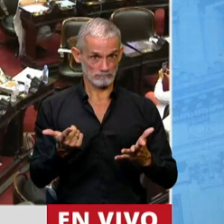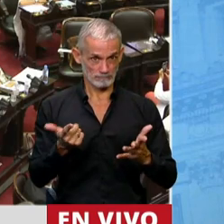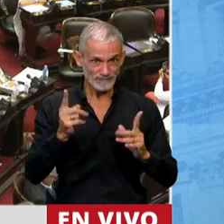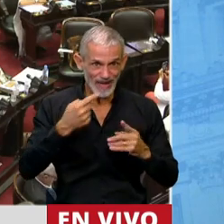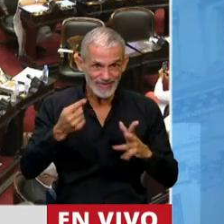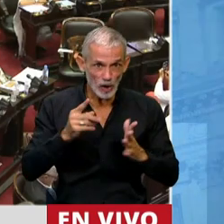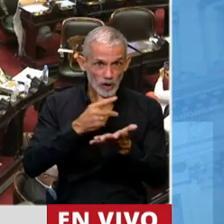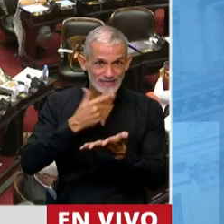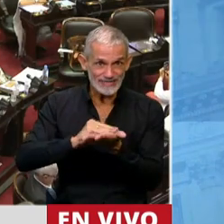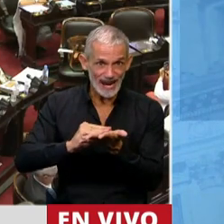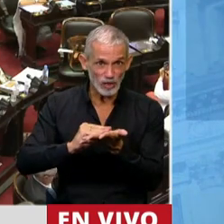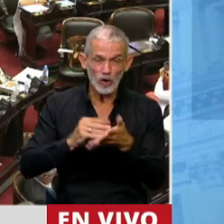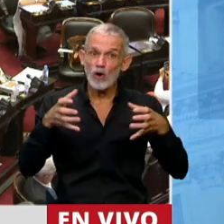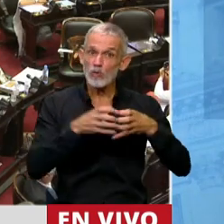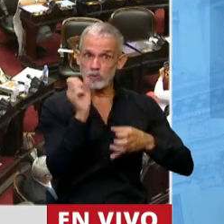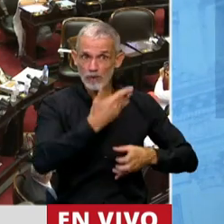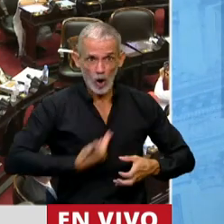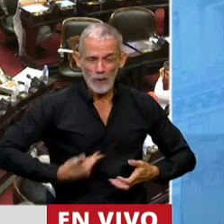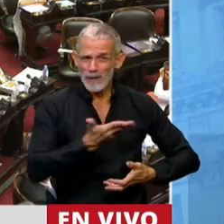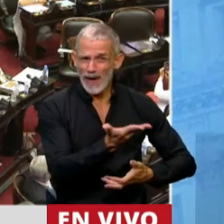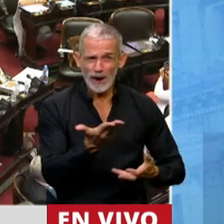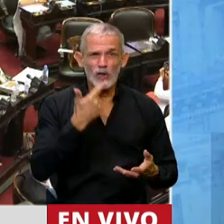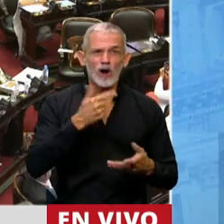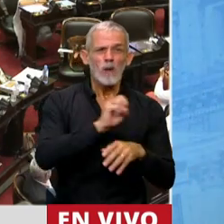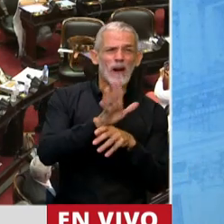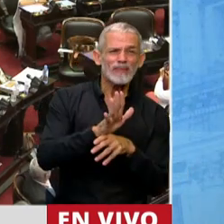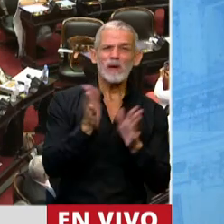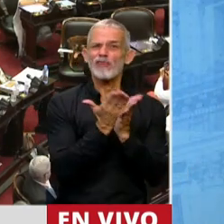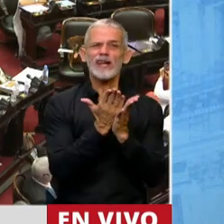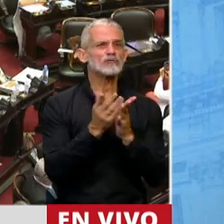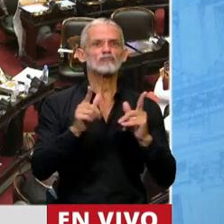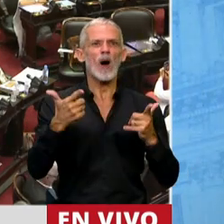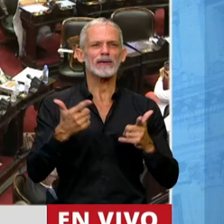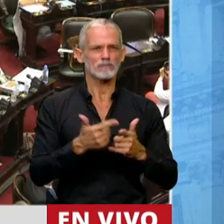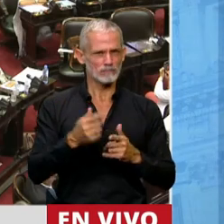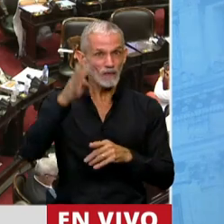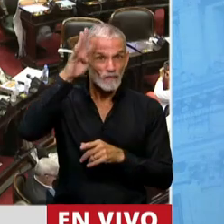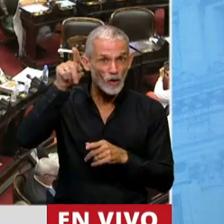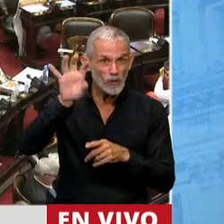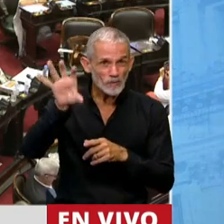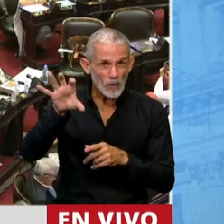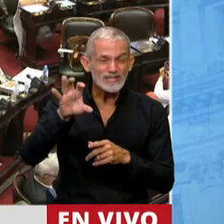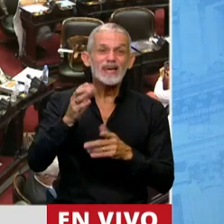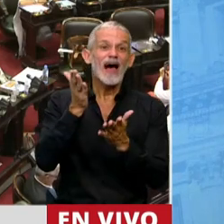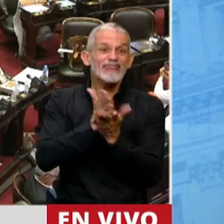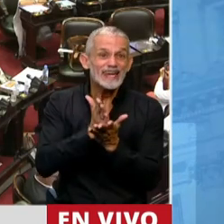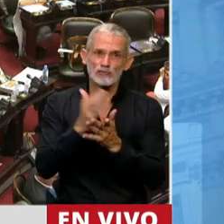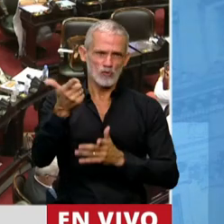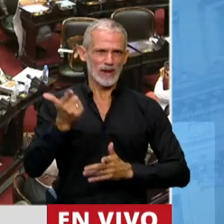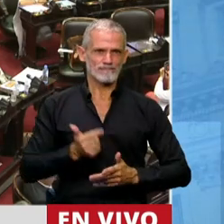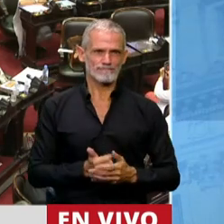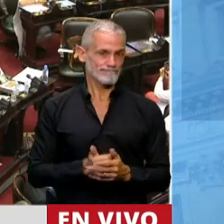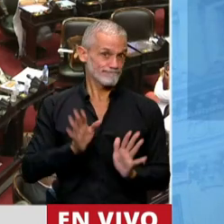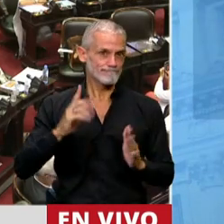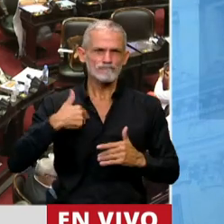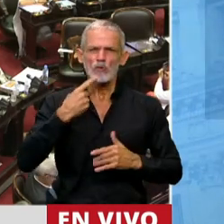un senador del oficialismo. Y efectivamente, en Formosa, en pandemia, no hay derechos. Miren, nosotros,